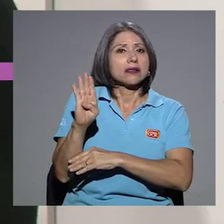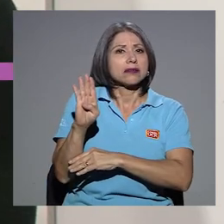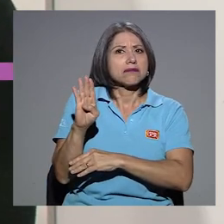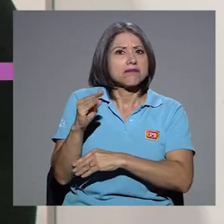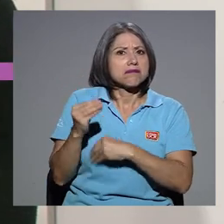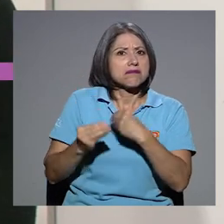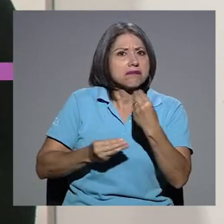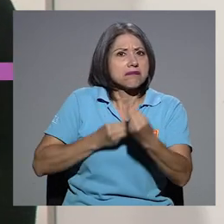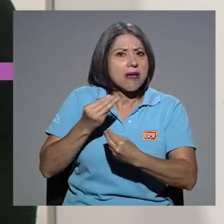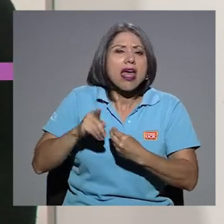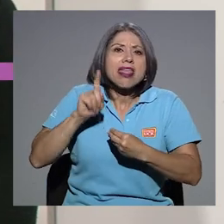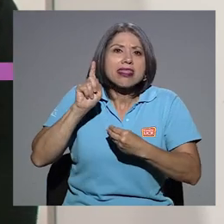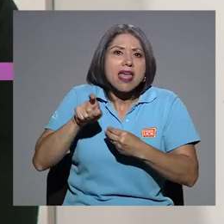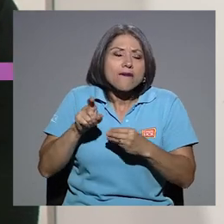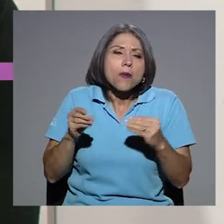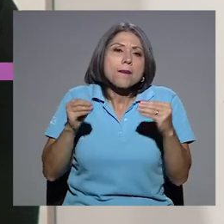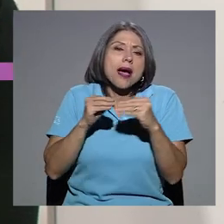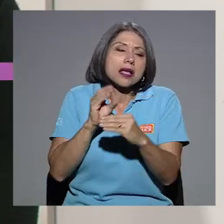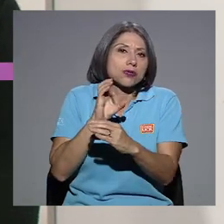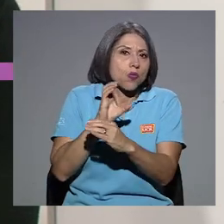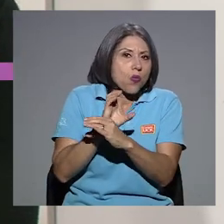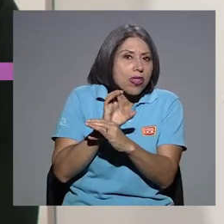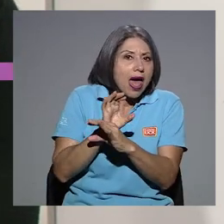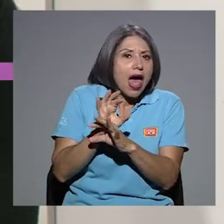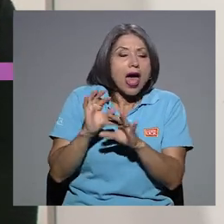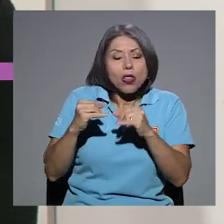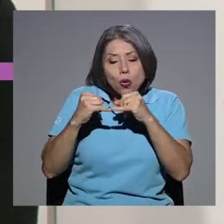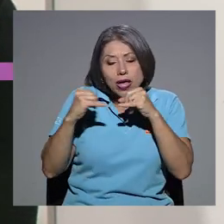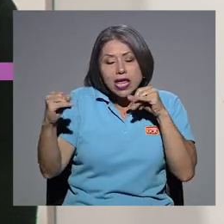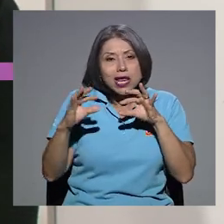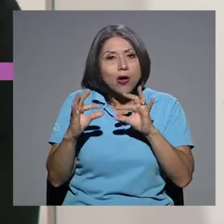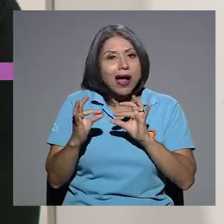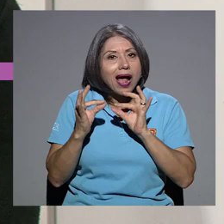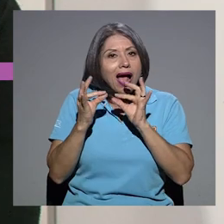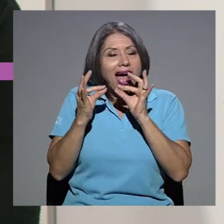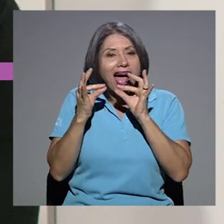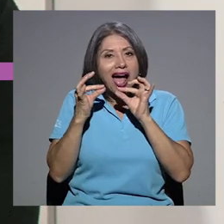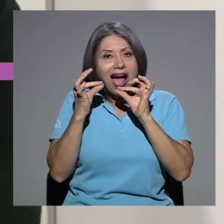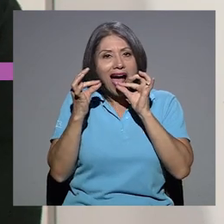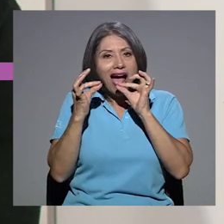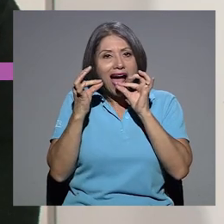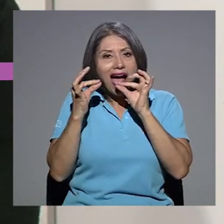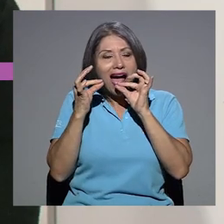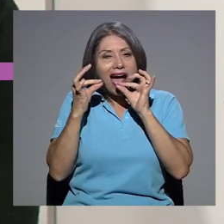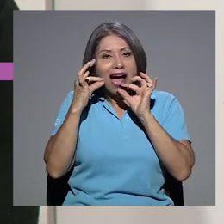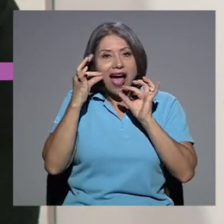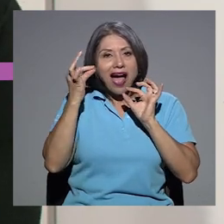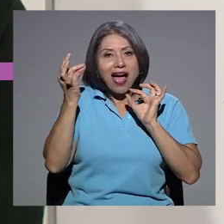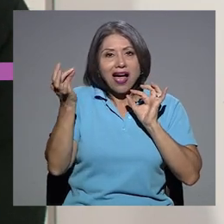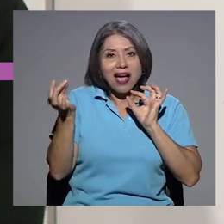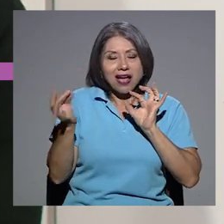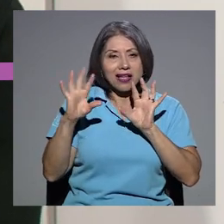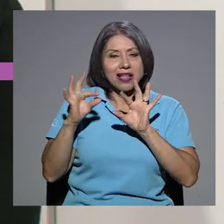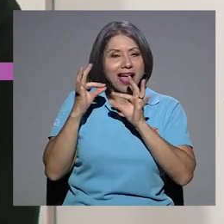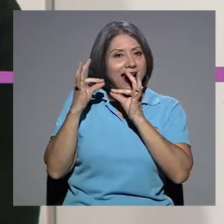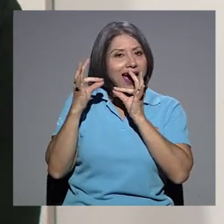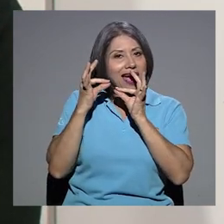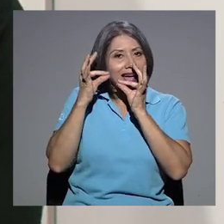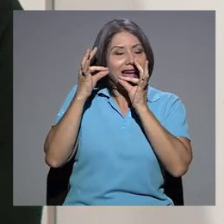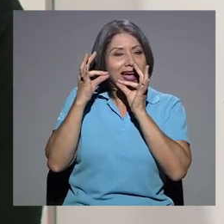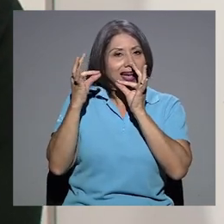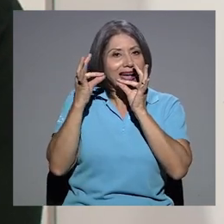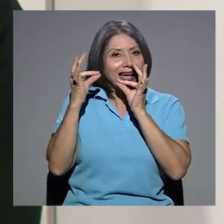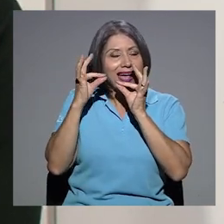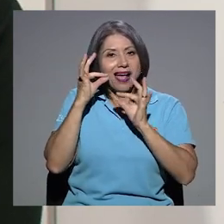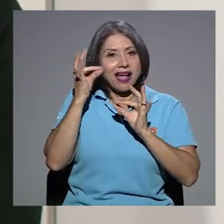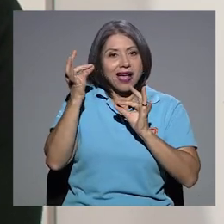hacer? Limpiar con más cuidado, pasar el hilo mejor para ir removiendo esas bacterias. Conforme yo vaya removiendo